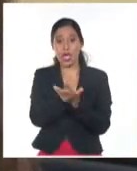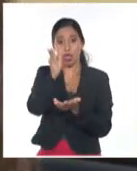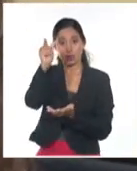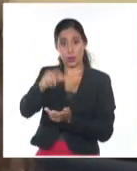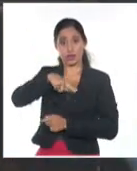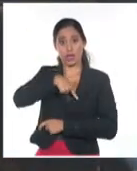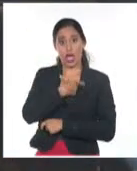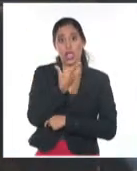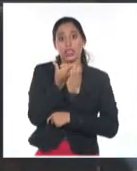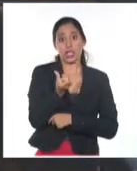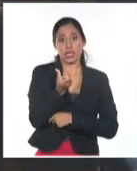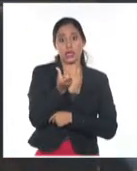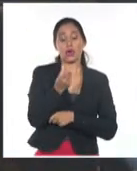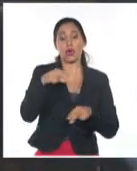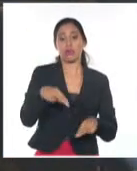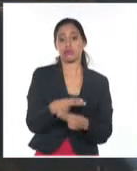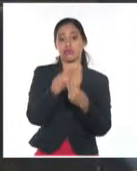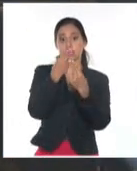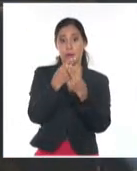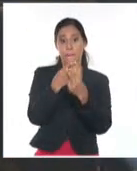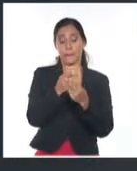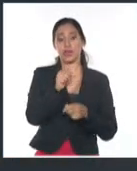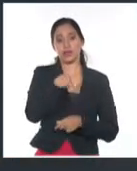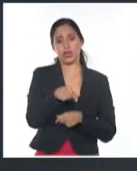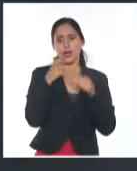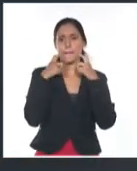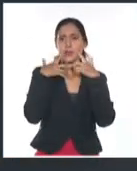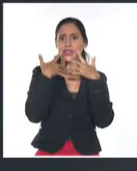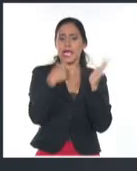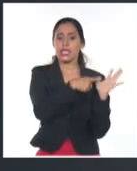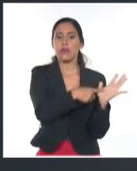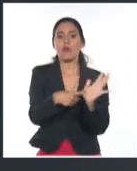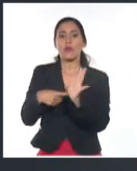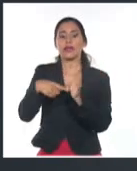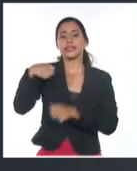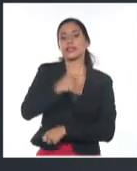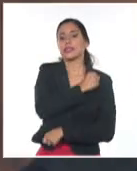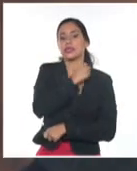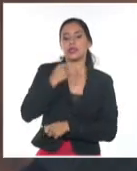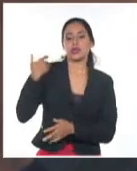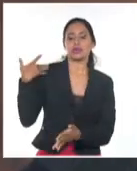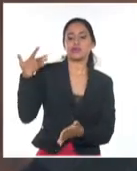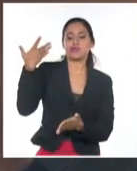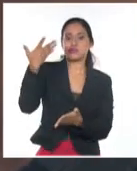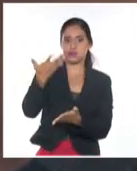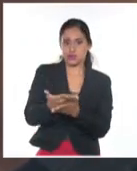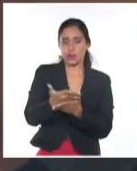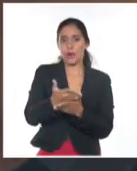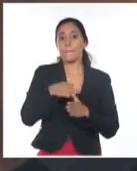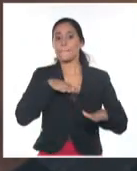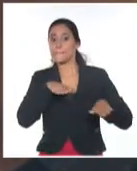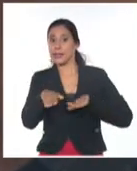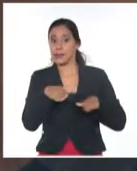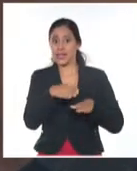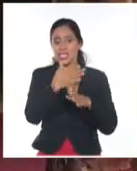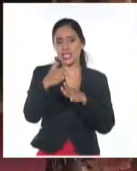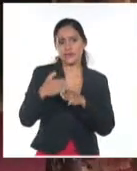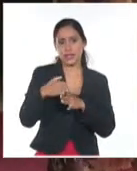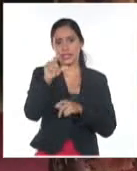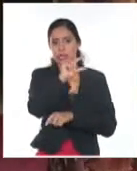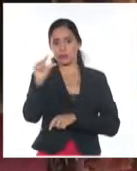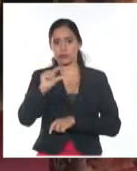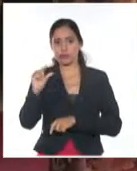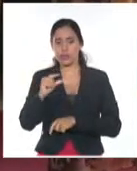artístico-docente de la compañía Ernesto Lecuona mostraron los resultados de su formación artística al interpretar temas en varios